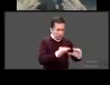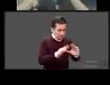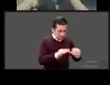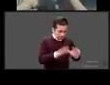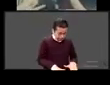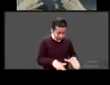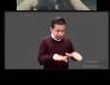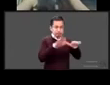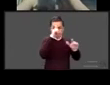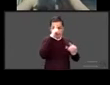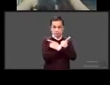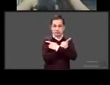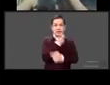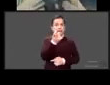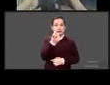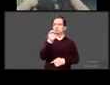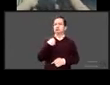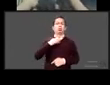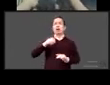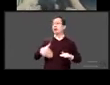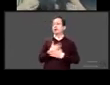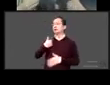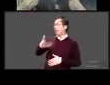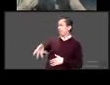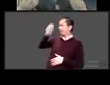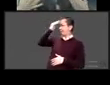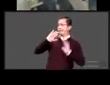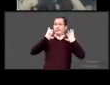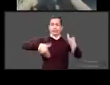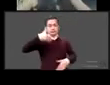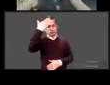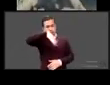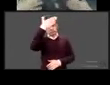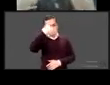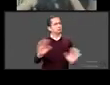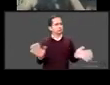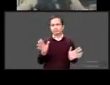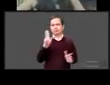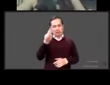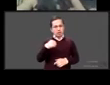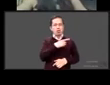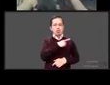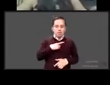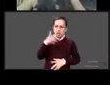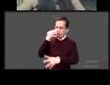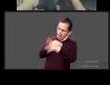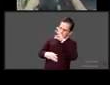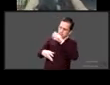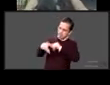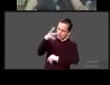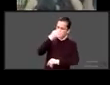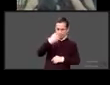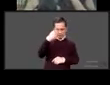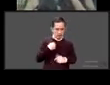No crean que nacemos con este don para criar los hijos. Es un camino complejo. Hay algunas metáforas que usan como